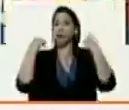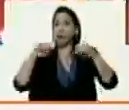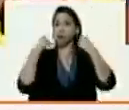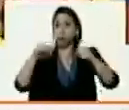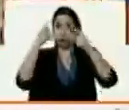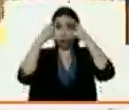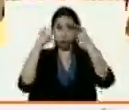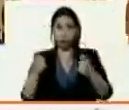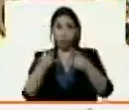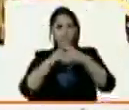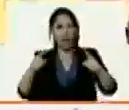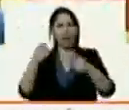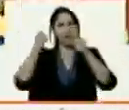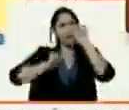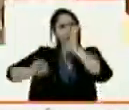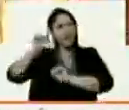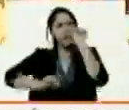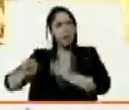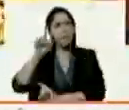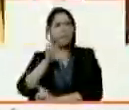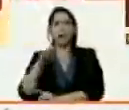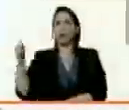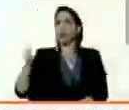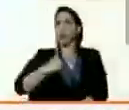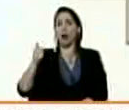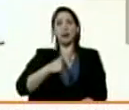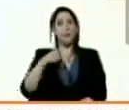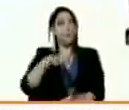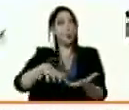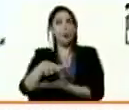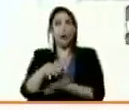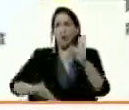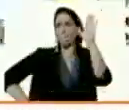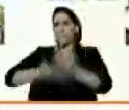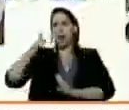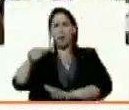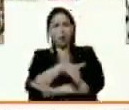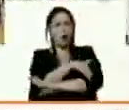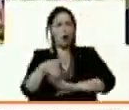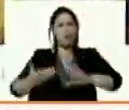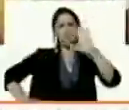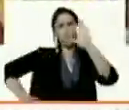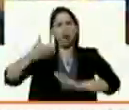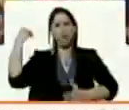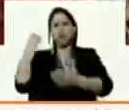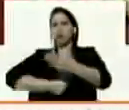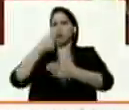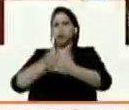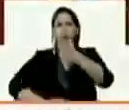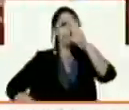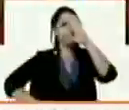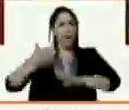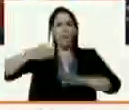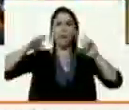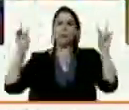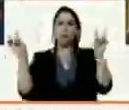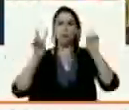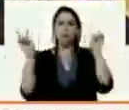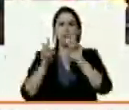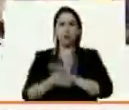nosotros para defender la patria en cualquier escenario. ¡Vamos todos a la calle! ¡Vamos a la batalla! ¡Vamos a la